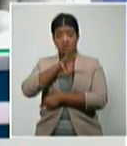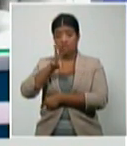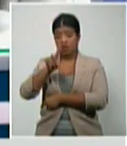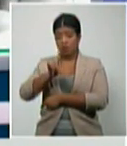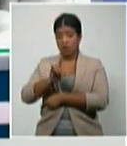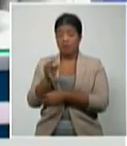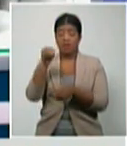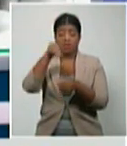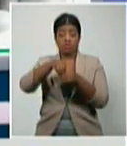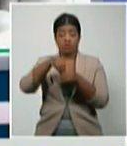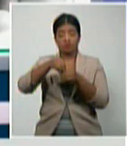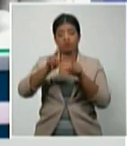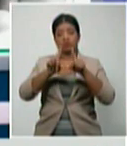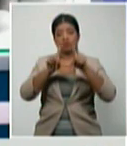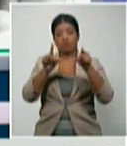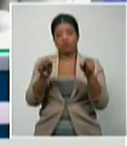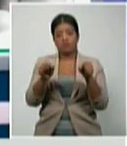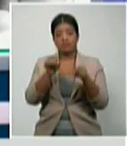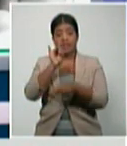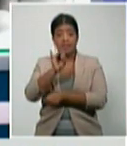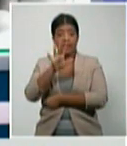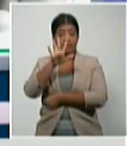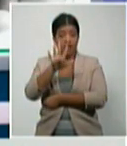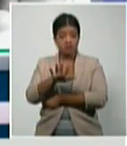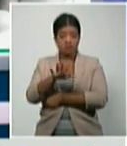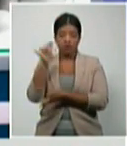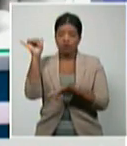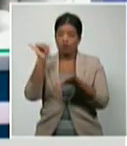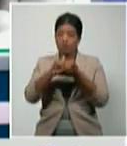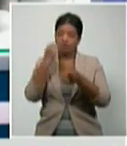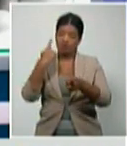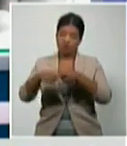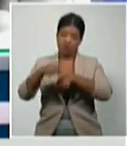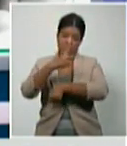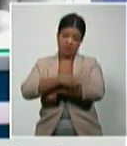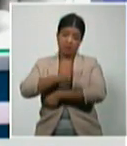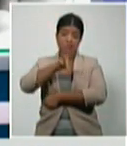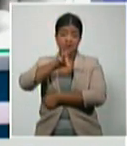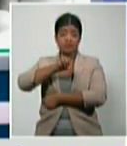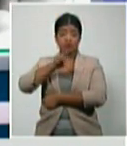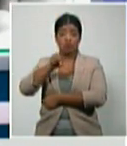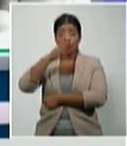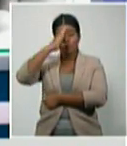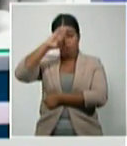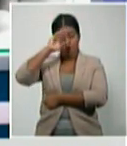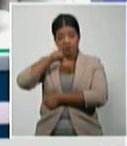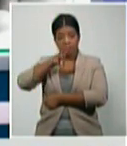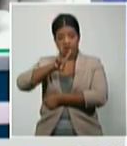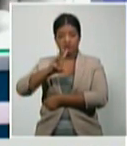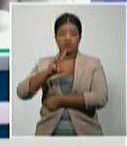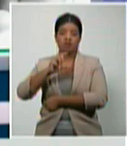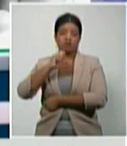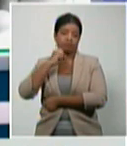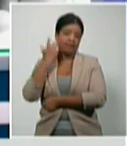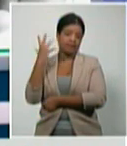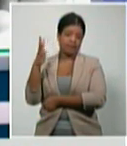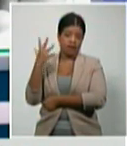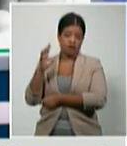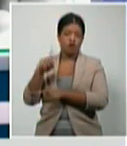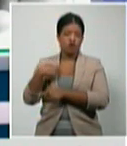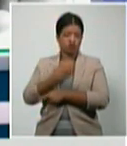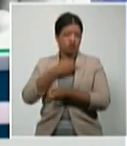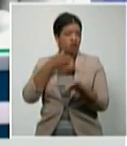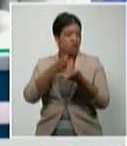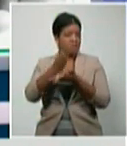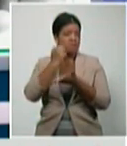y 75 importados, 301 cubanos y 13 extranjeros. Nosotros vamos a seguir ampliando esta